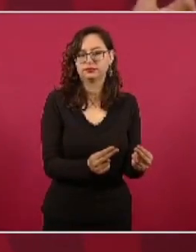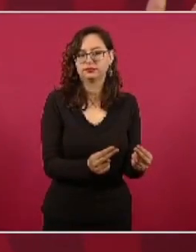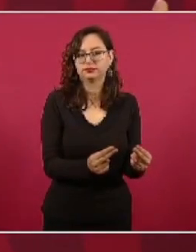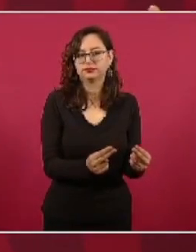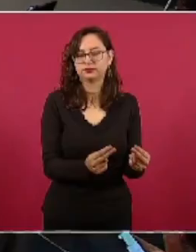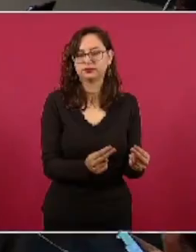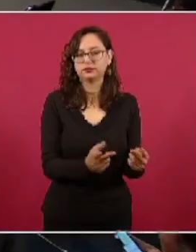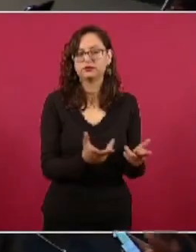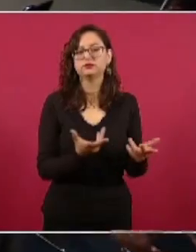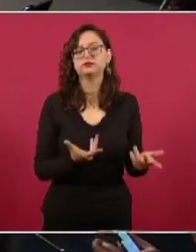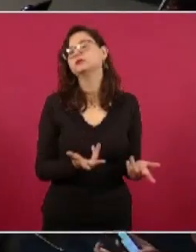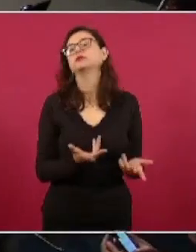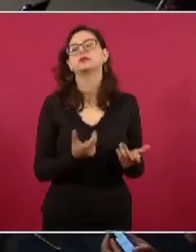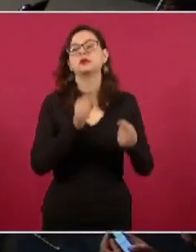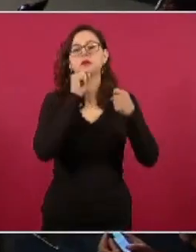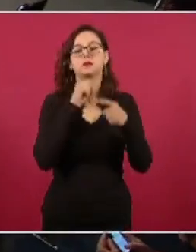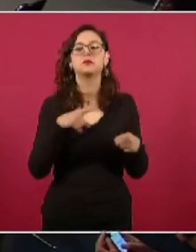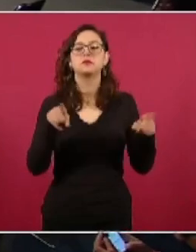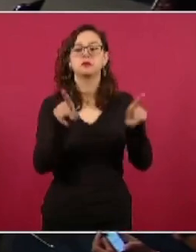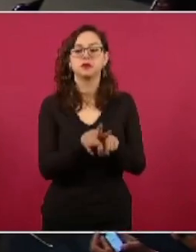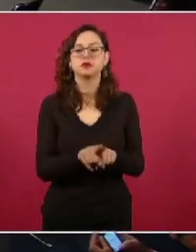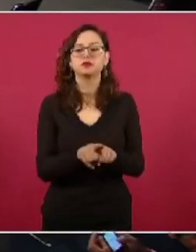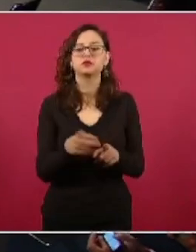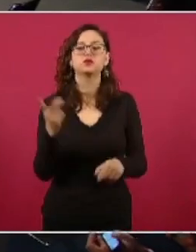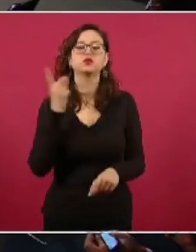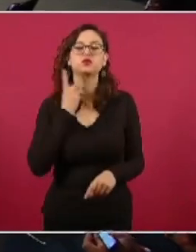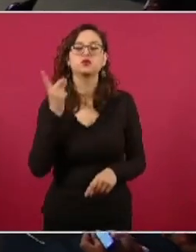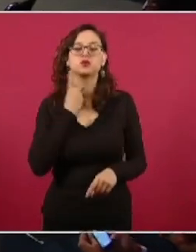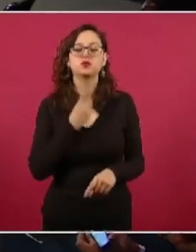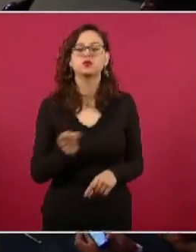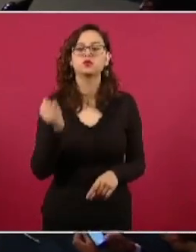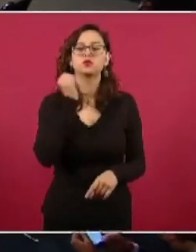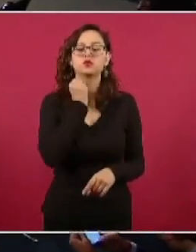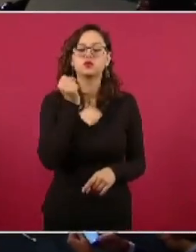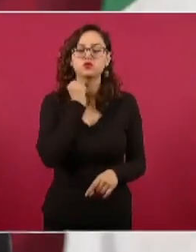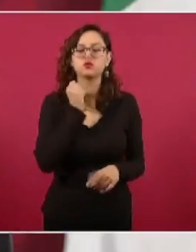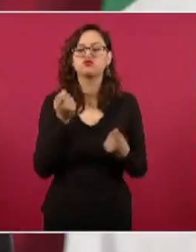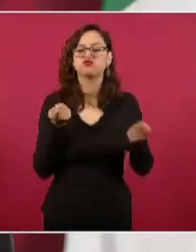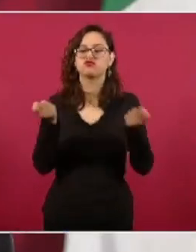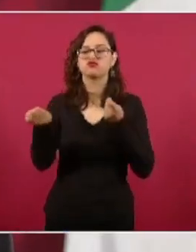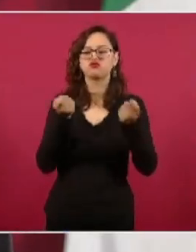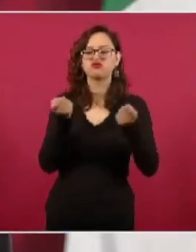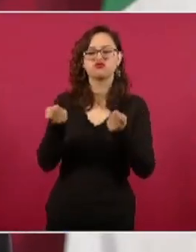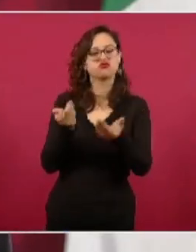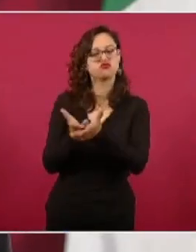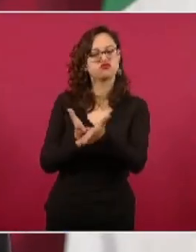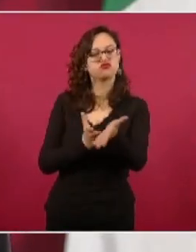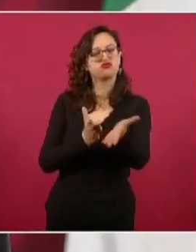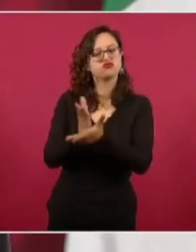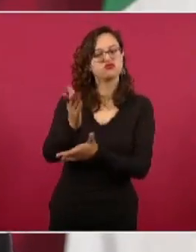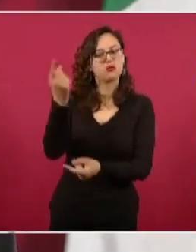control de diputados y de senadores.